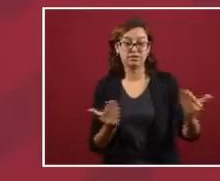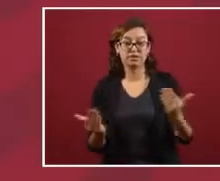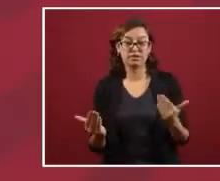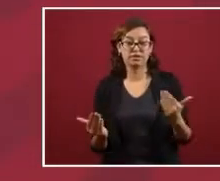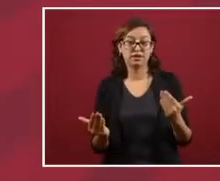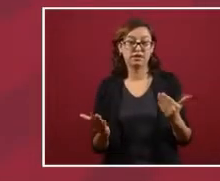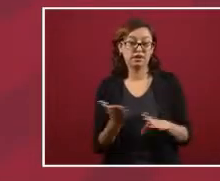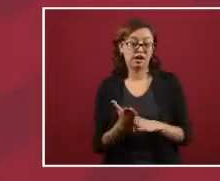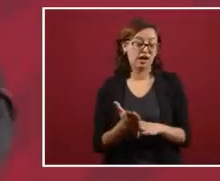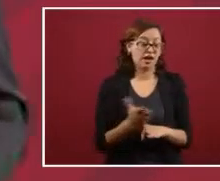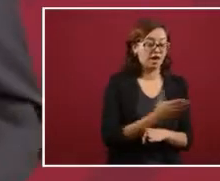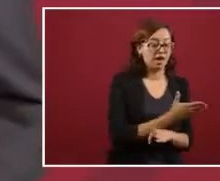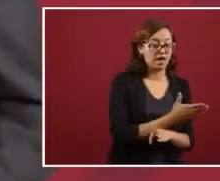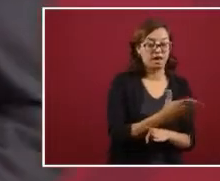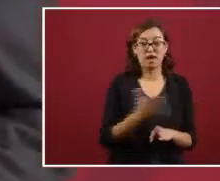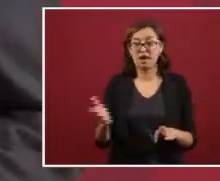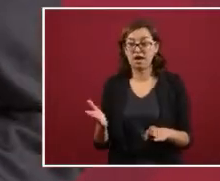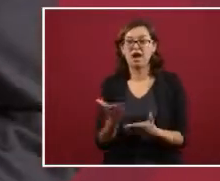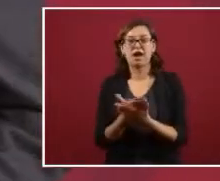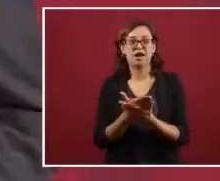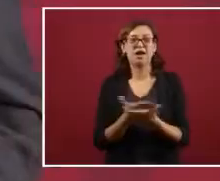estamos hablando de un subejercicio.